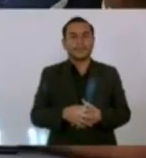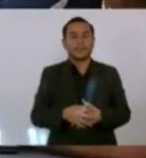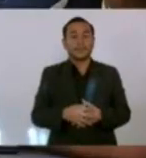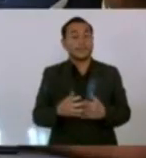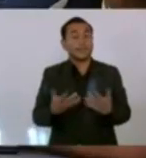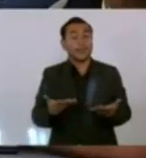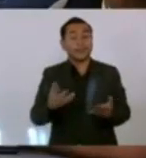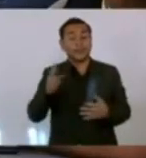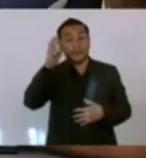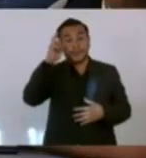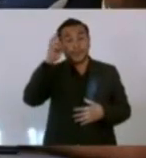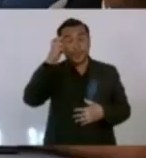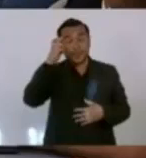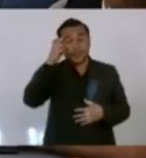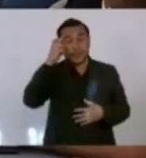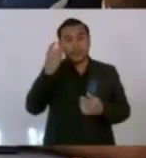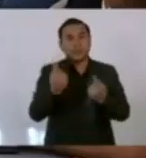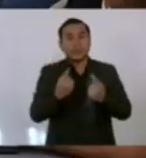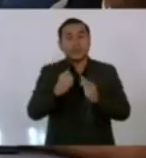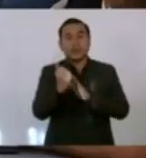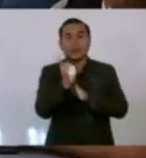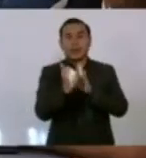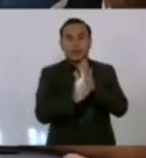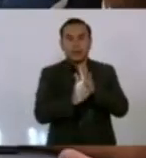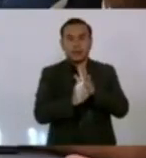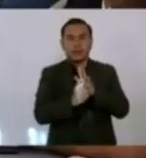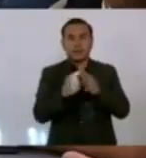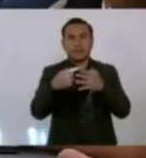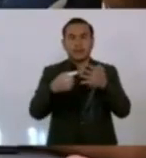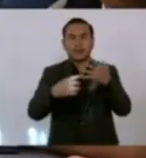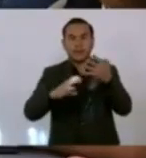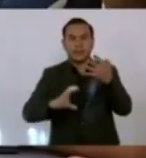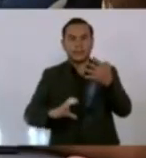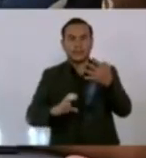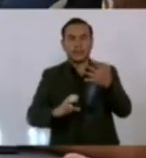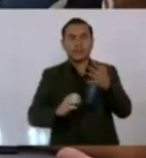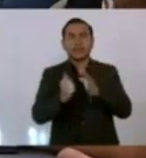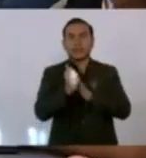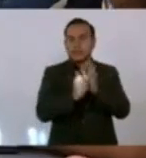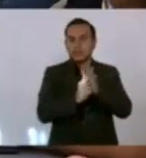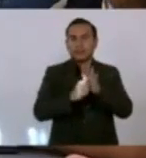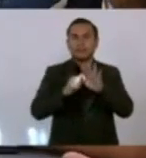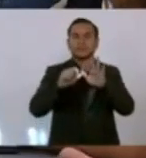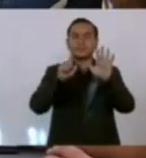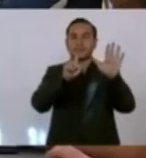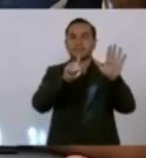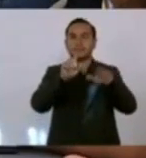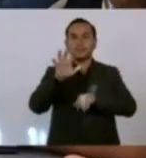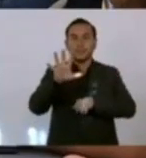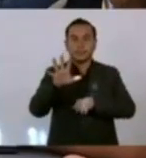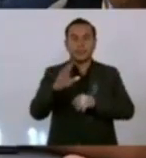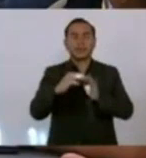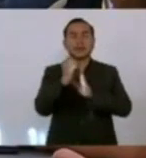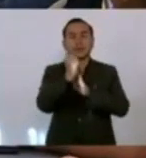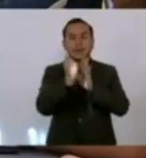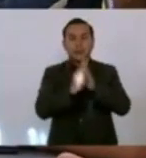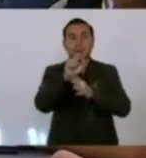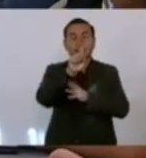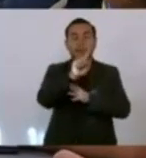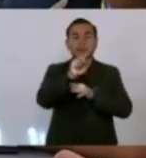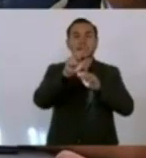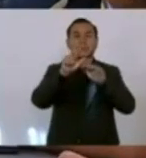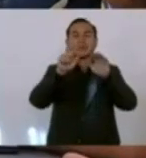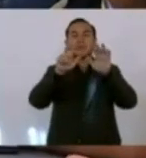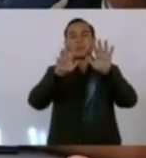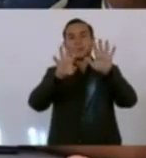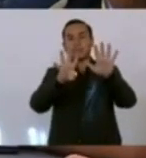Esto lo estamos haciendo en base a artículos amplios de la Constitución, el artículo 65, en fin, el artículo 184 del Código de Salud,